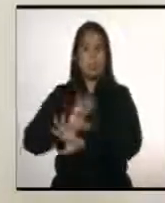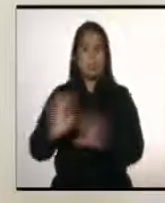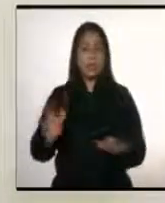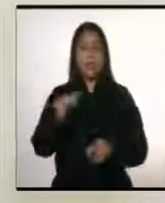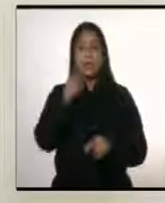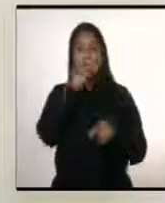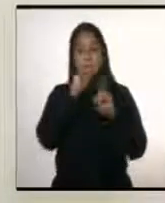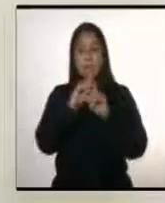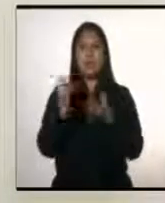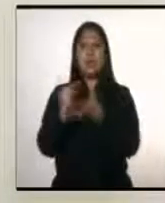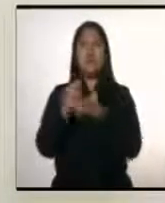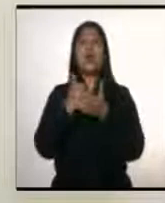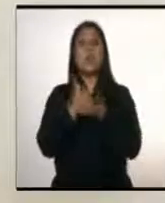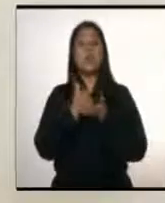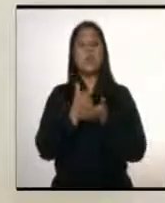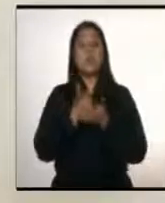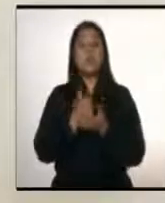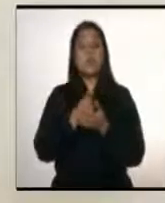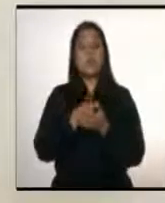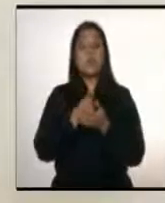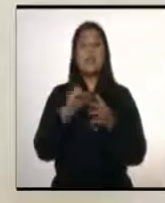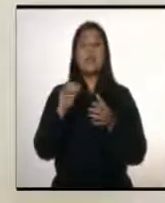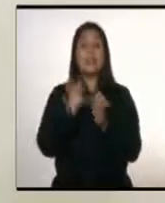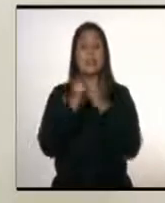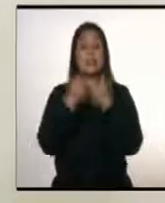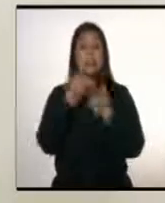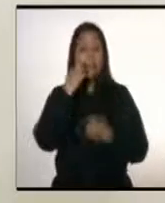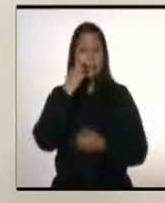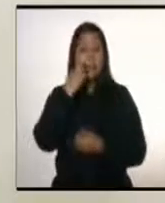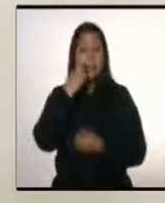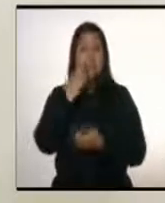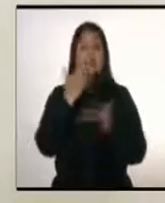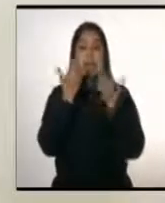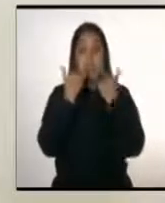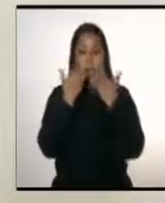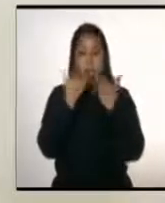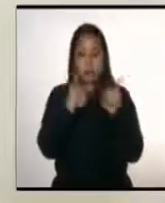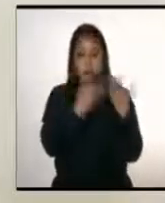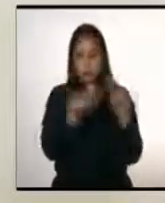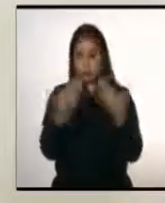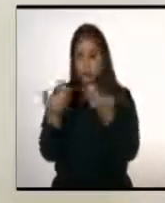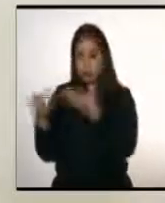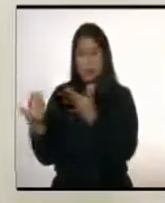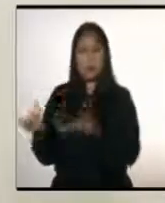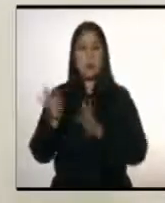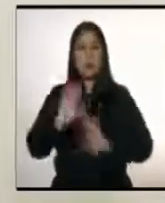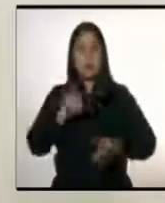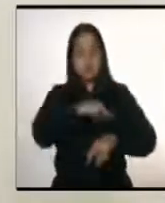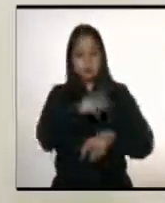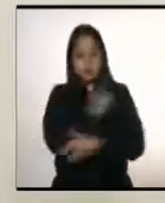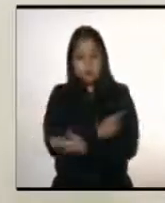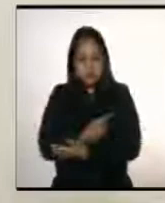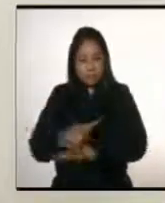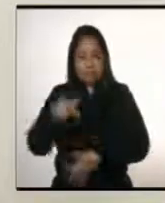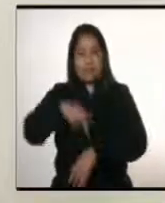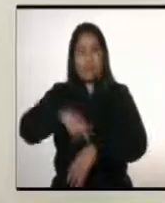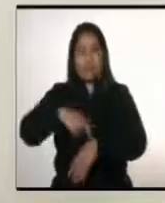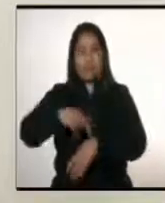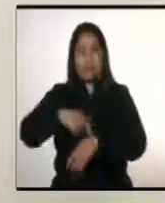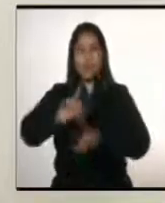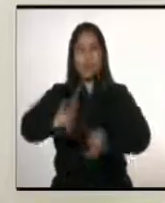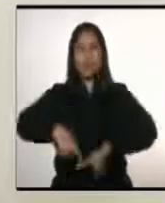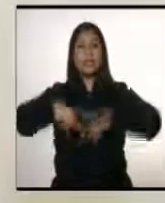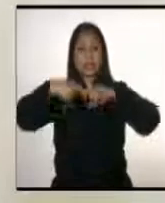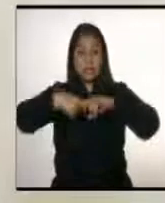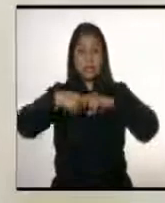de familia, el alimento a más de 2 millones de niños para que, mientras dure la suspensión, esos niños no dejen